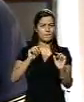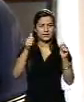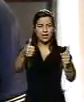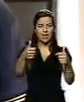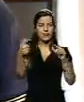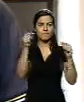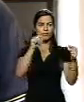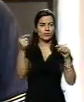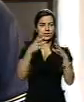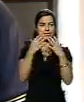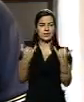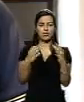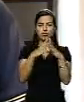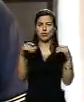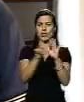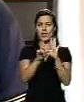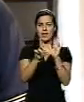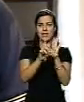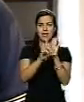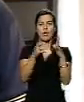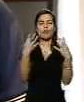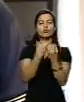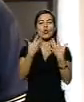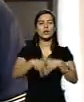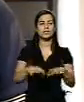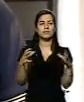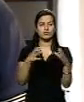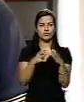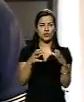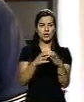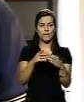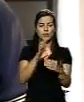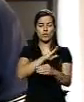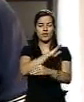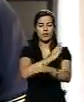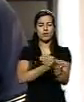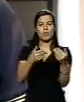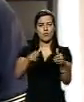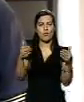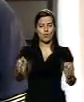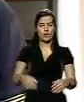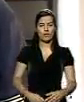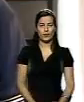discutir la ley con las organizaciones del poder popular.